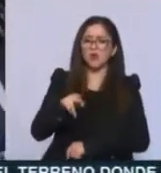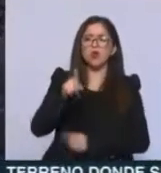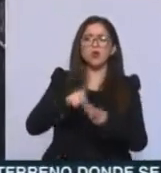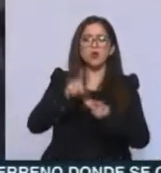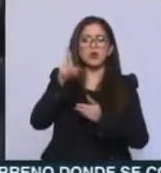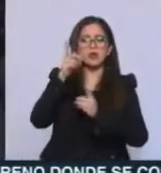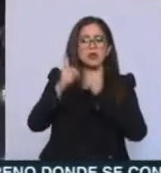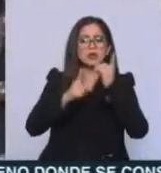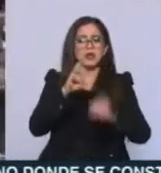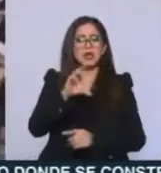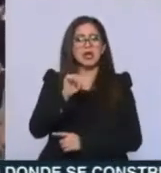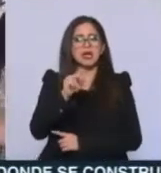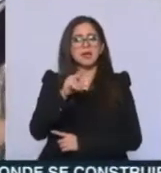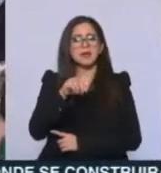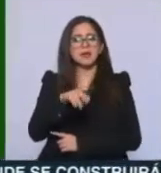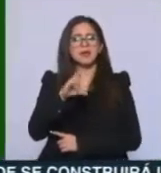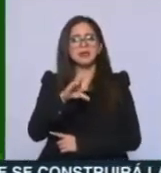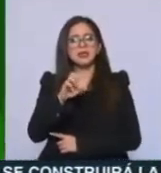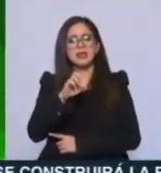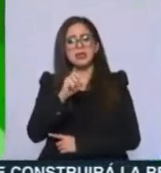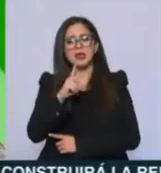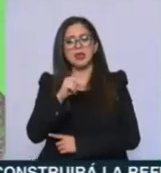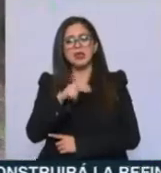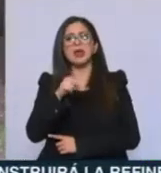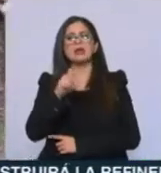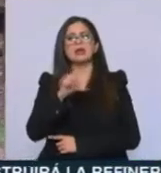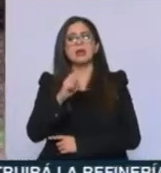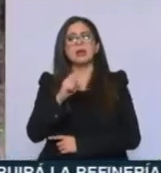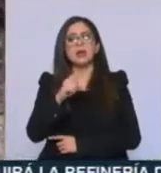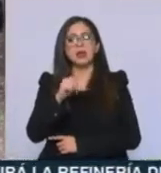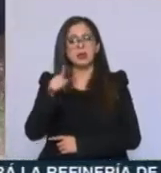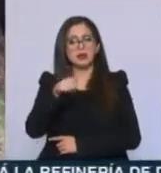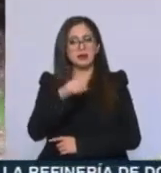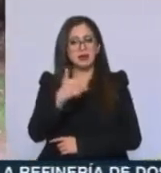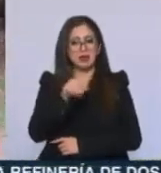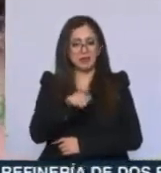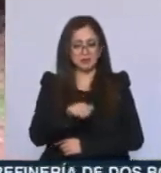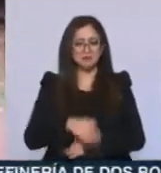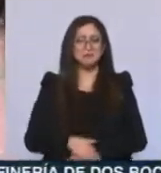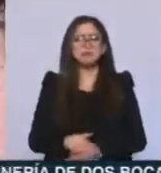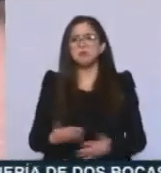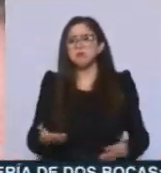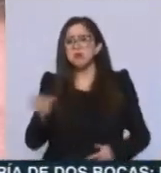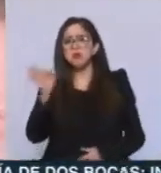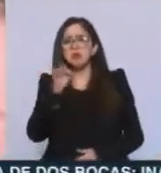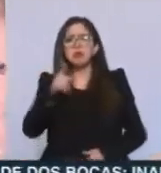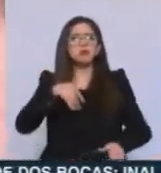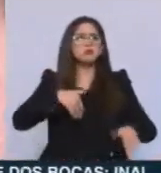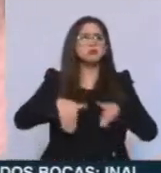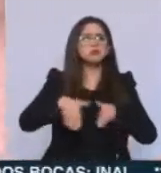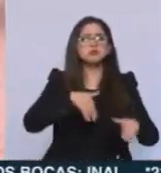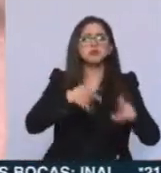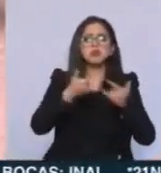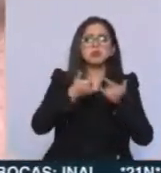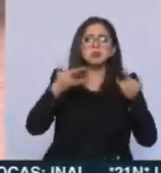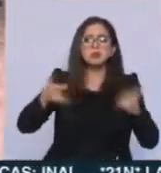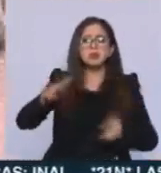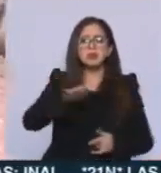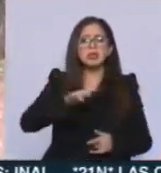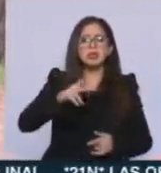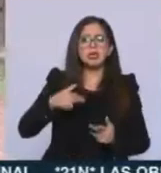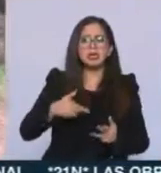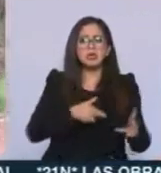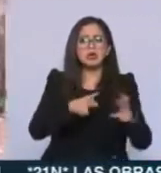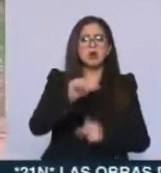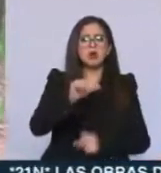Deportivo Carmen Cerdán de la Alcaldía Gustavo Amadero. O si lo prefiere, lleve a papá al recorrido histórico por el río de